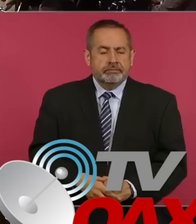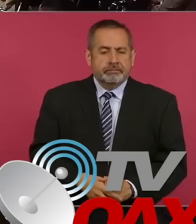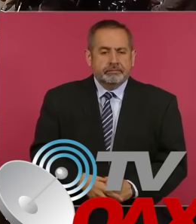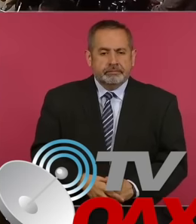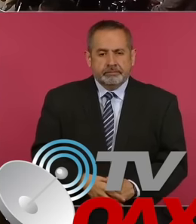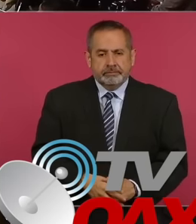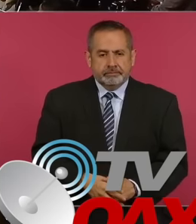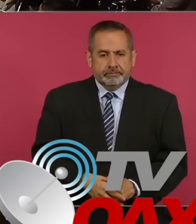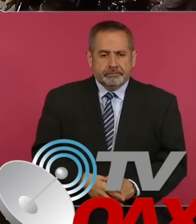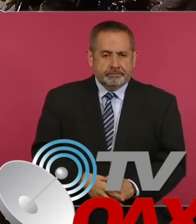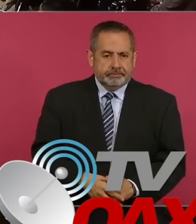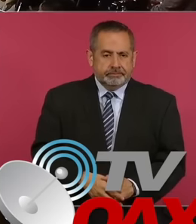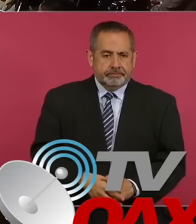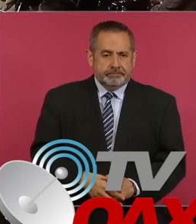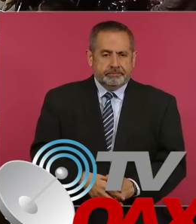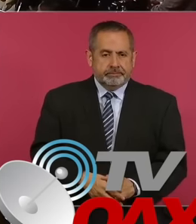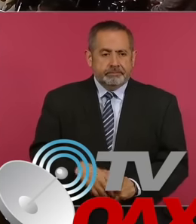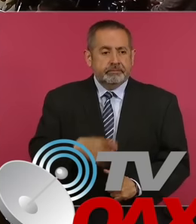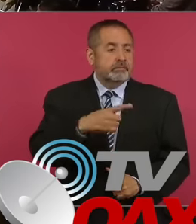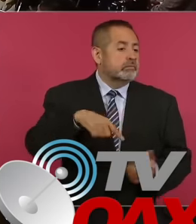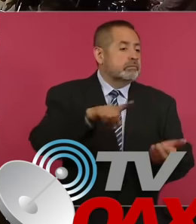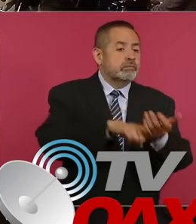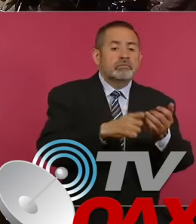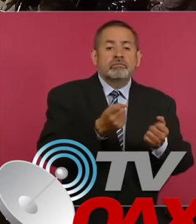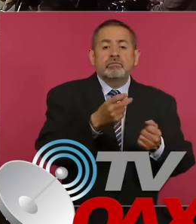por zonas de reserva,